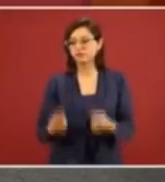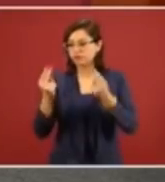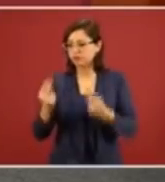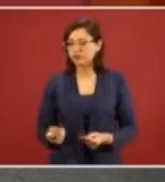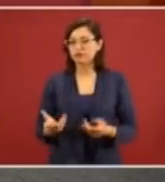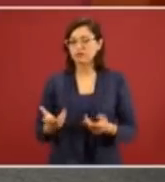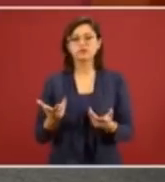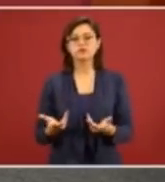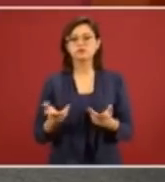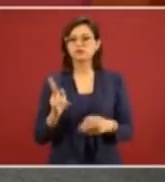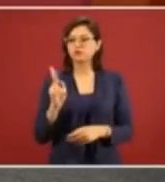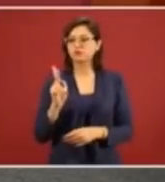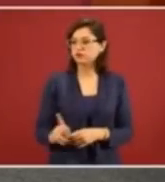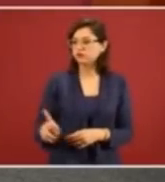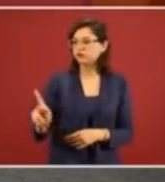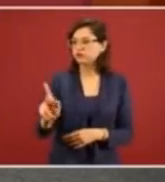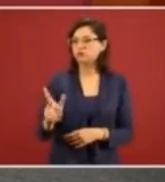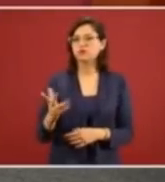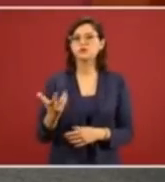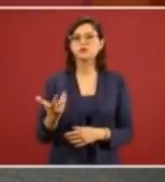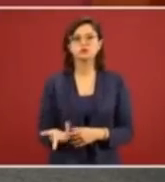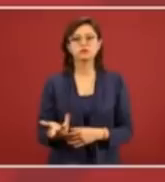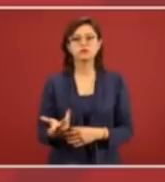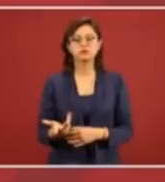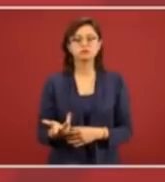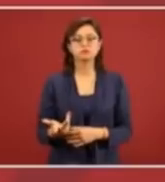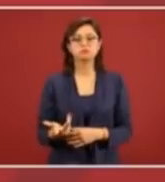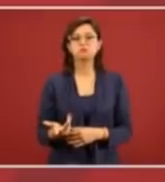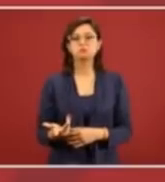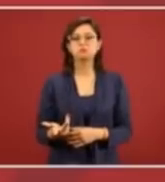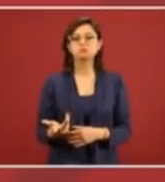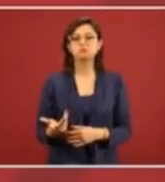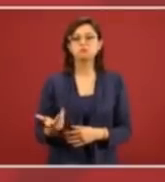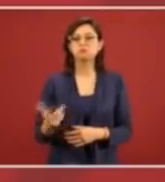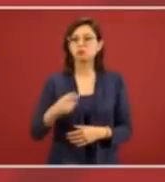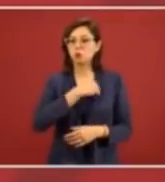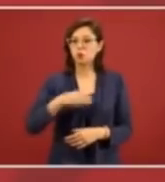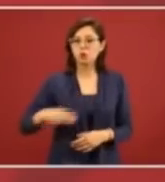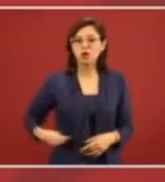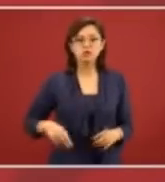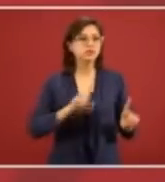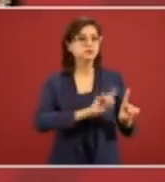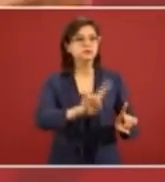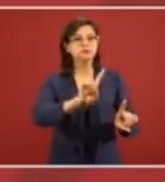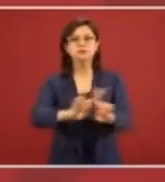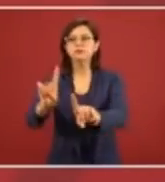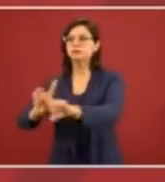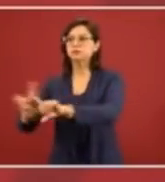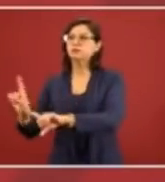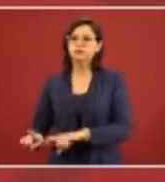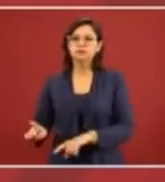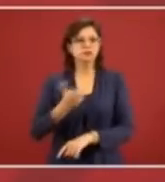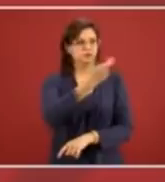negocios, en los pueblos, en las cabeceras municipales, en todos lados, con